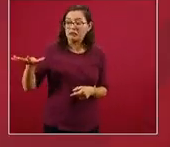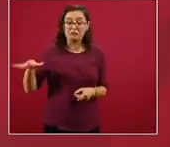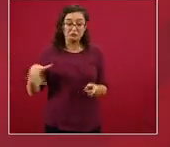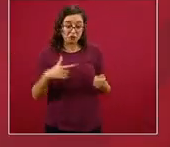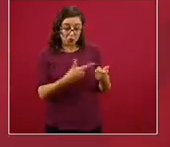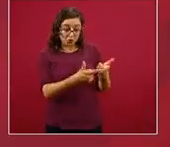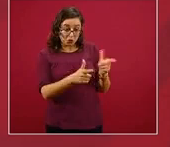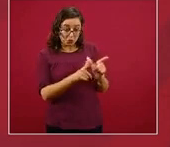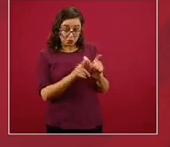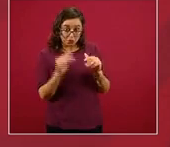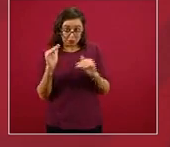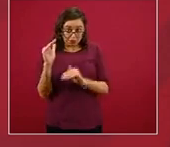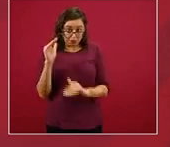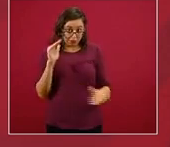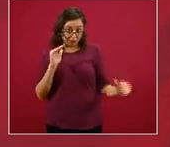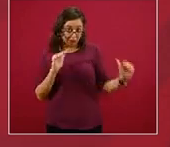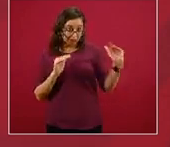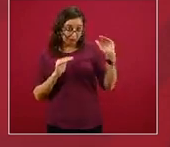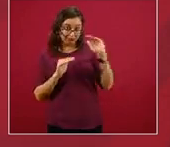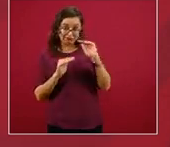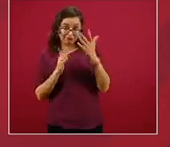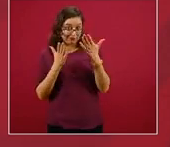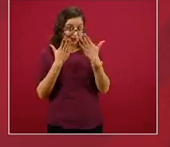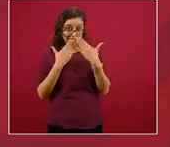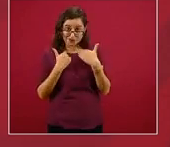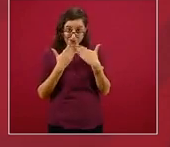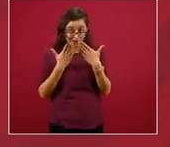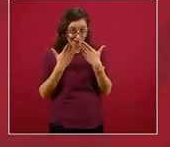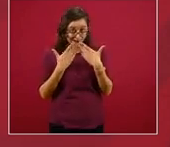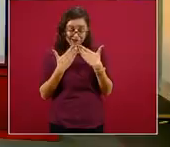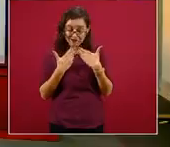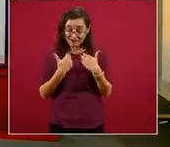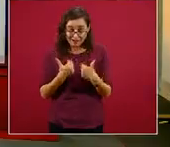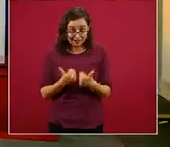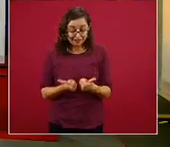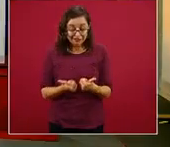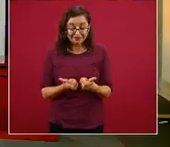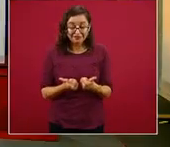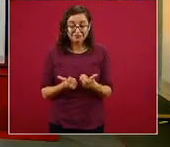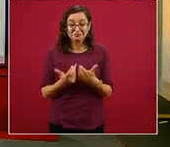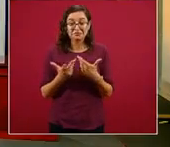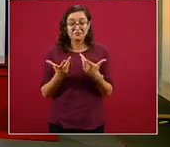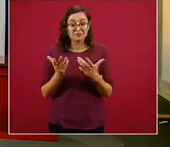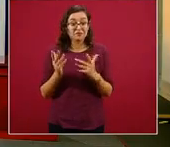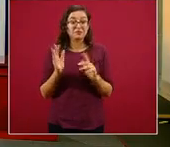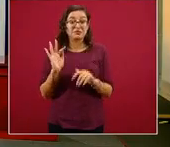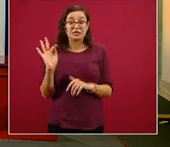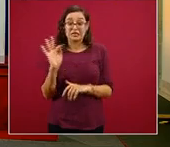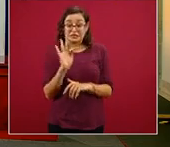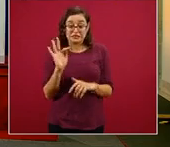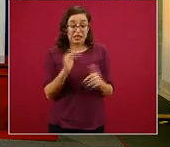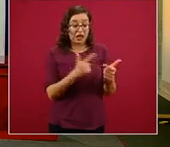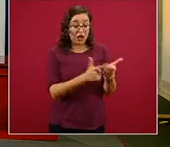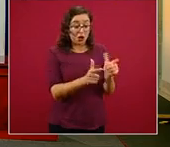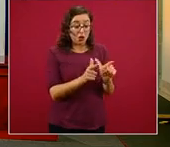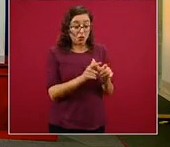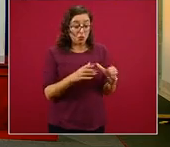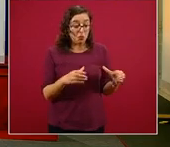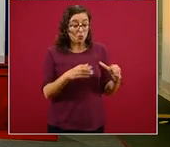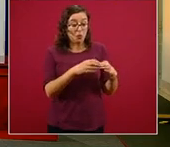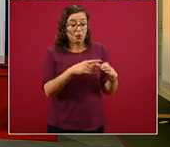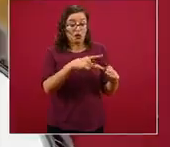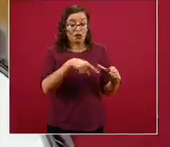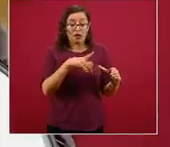incremento en función de un posible riesgo para este grupo poblacional. Si estos números fueran mayores a los de la población en